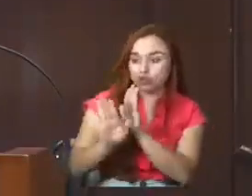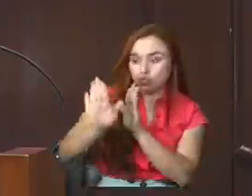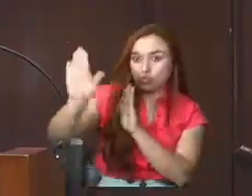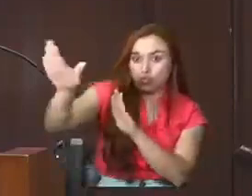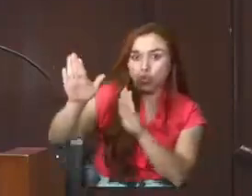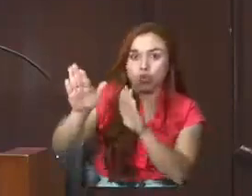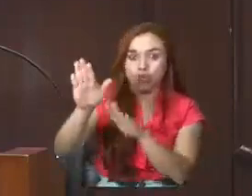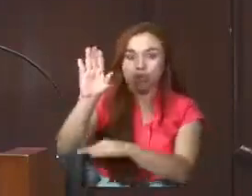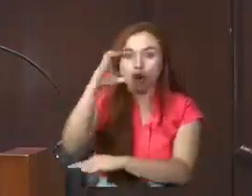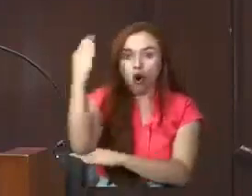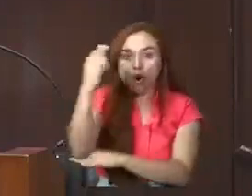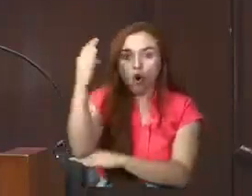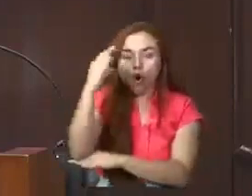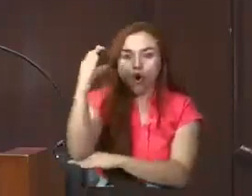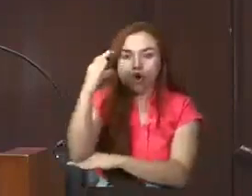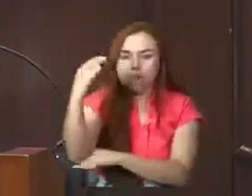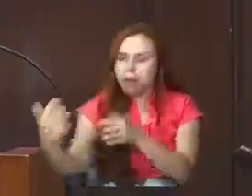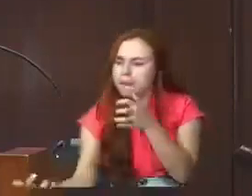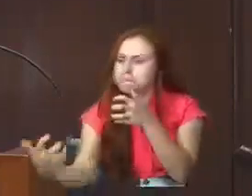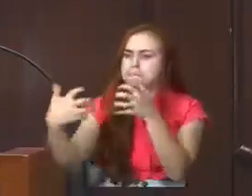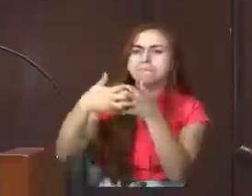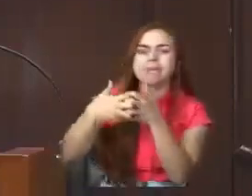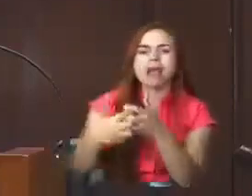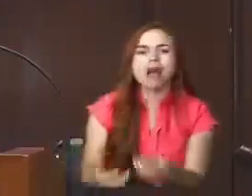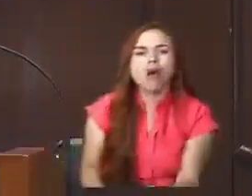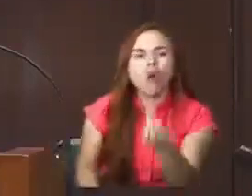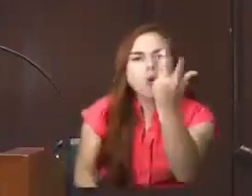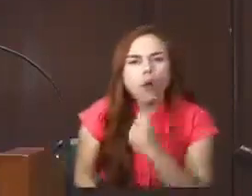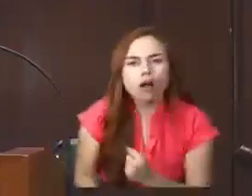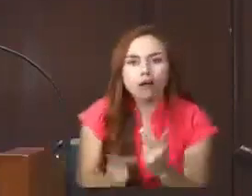demoró 18 años para que fuera una ley.